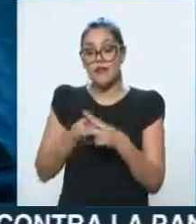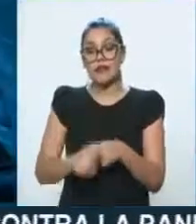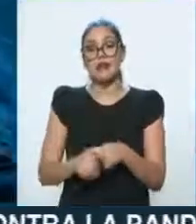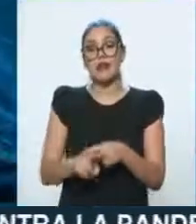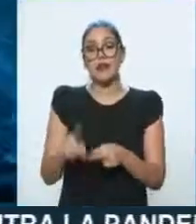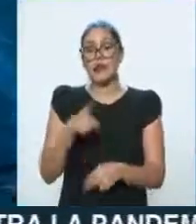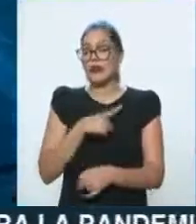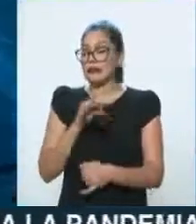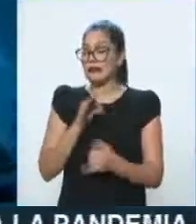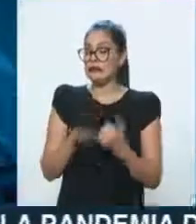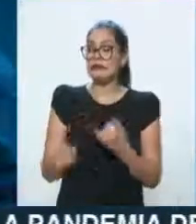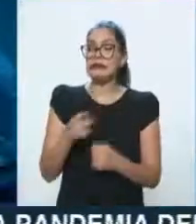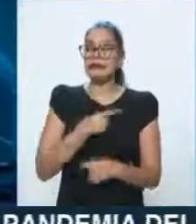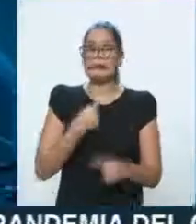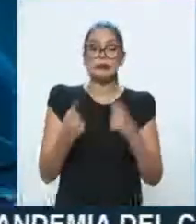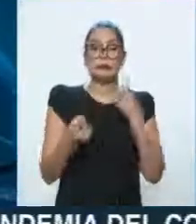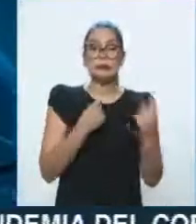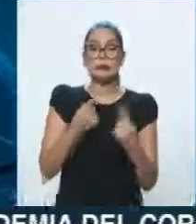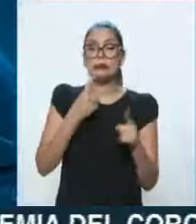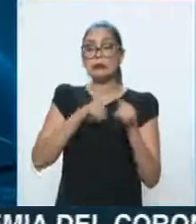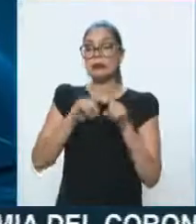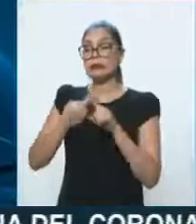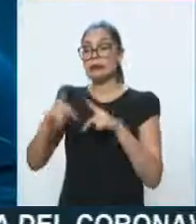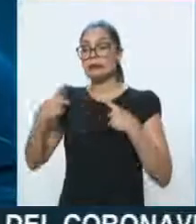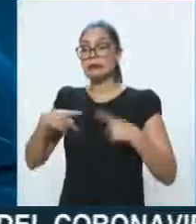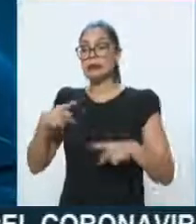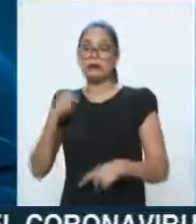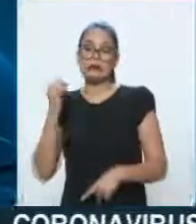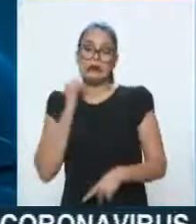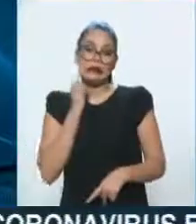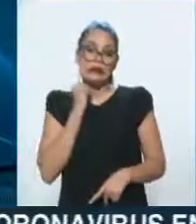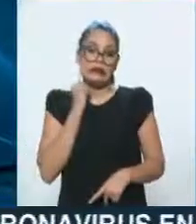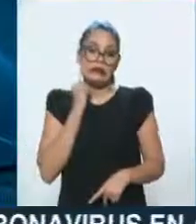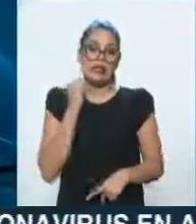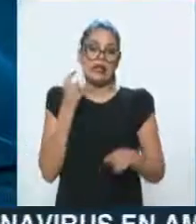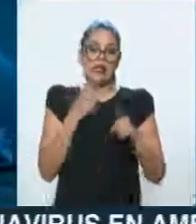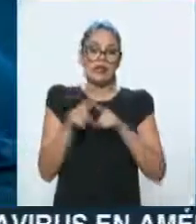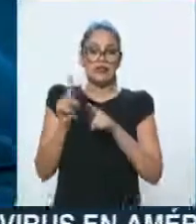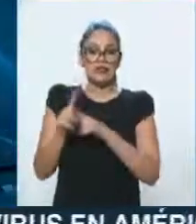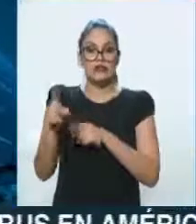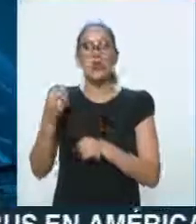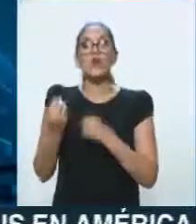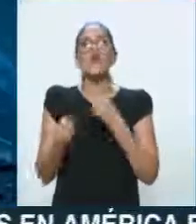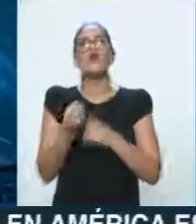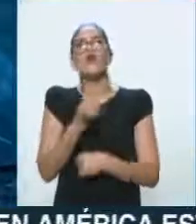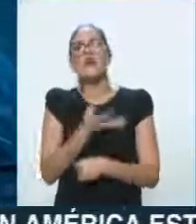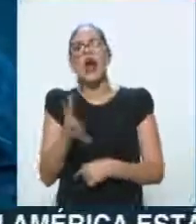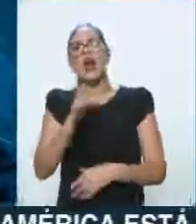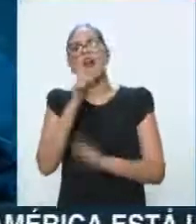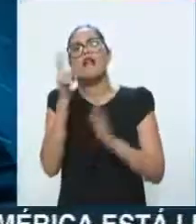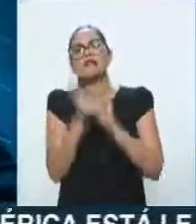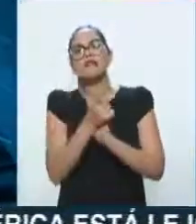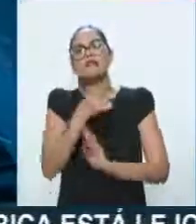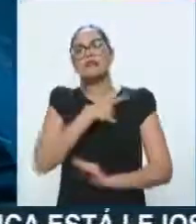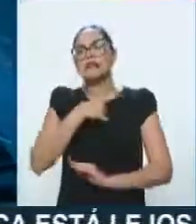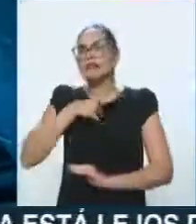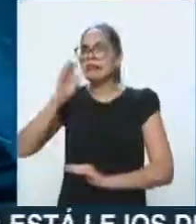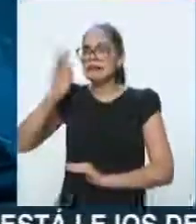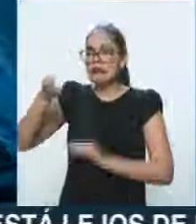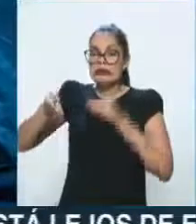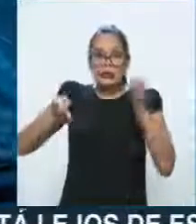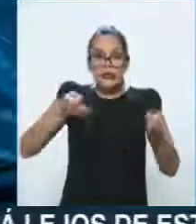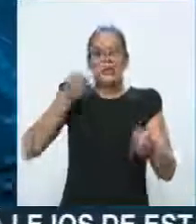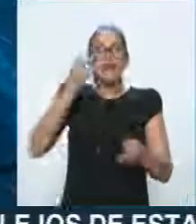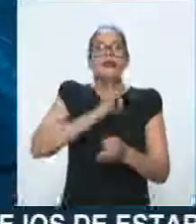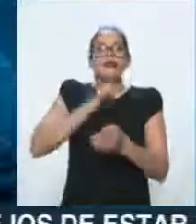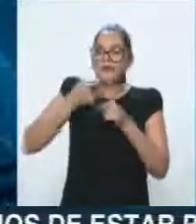último momento por parte de legisladores ciertas leyes. ¿En qué consisten estas últimas leyes que van a dar pues